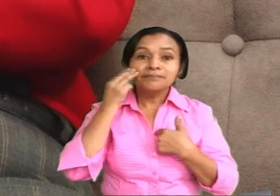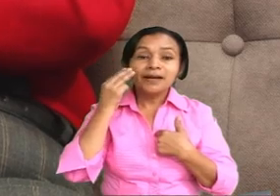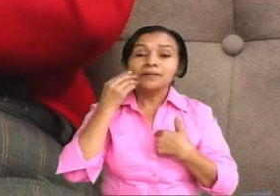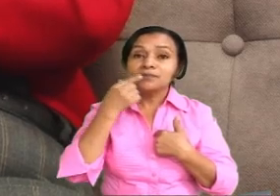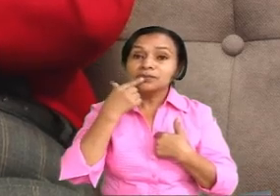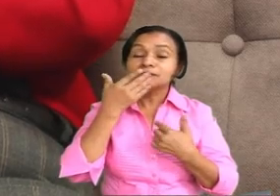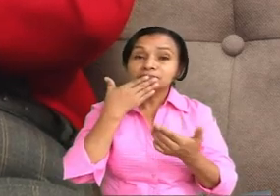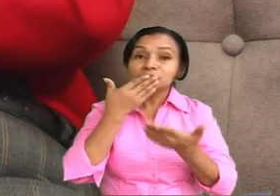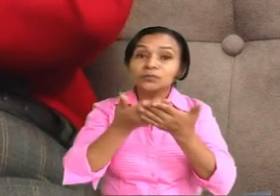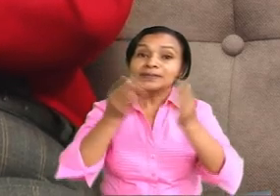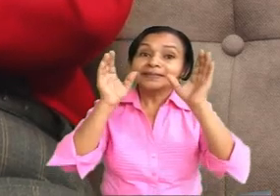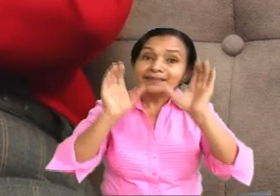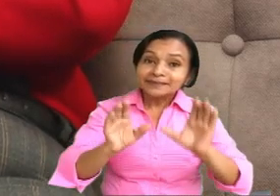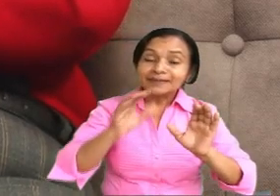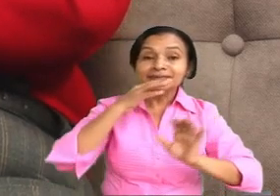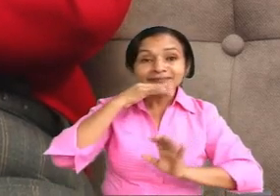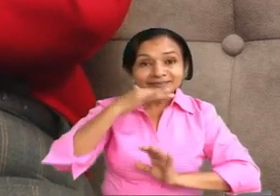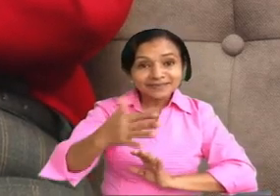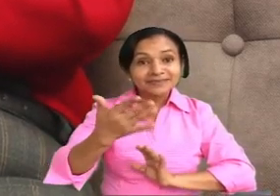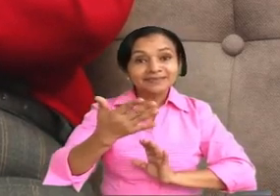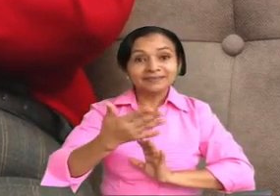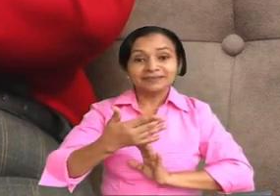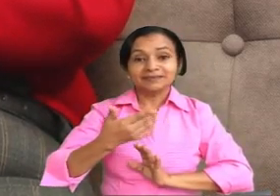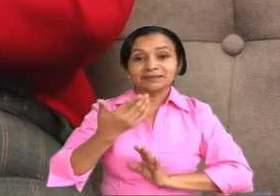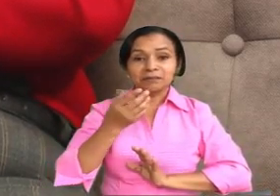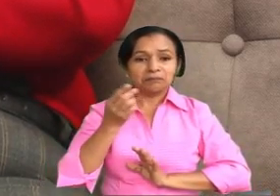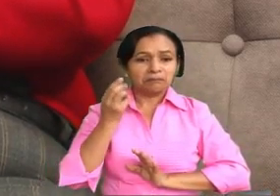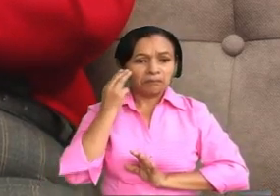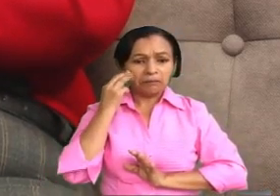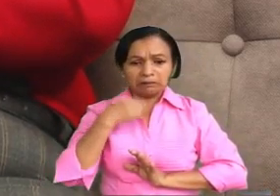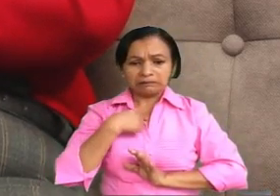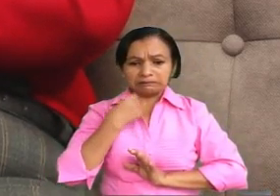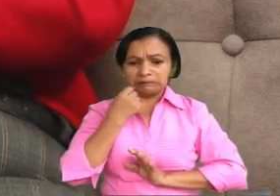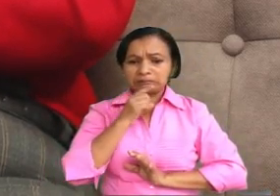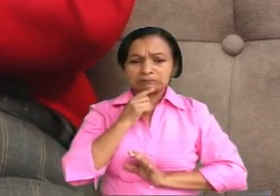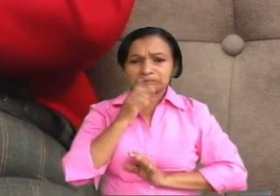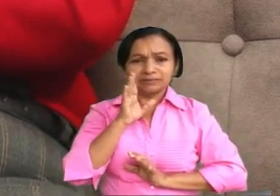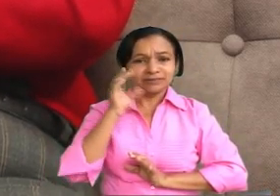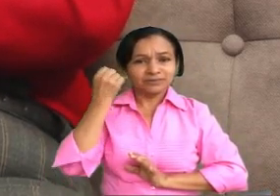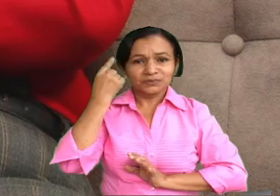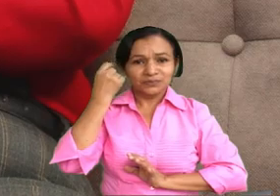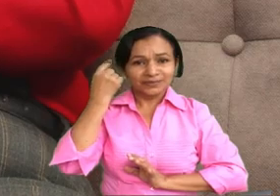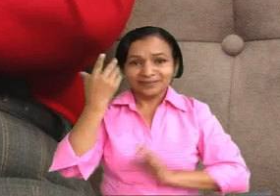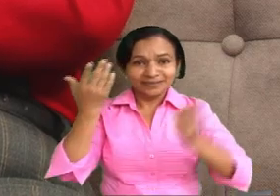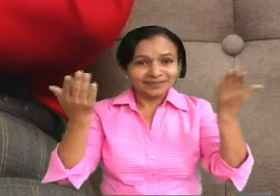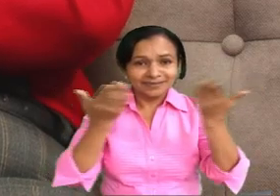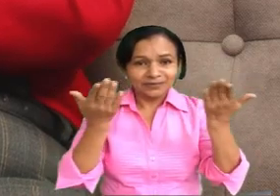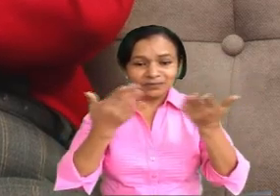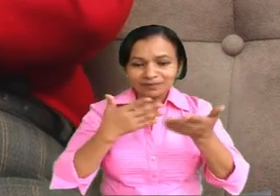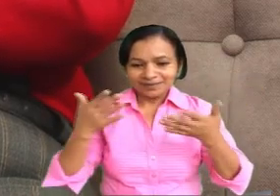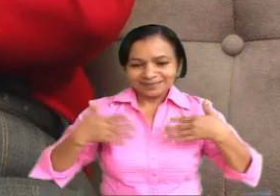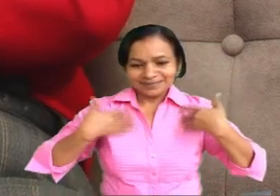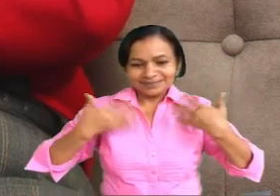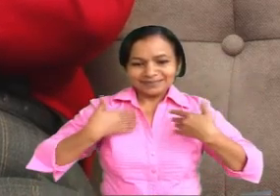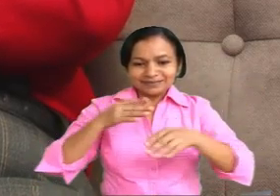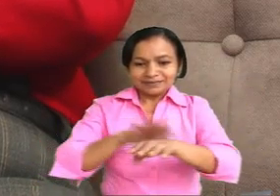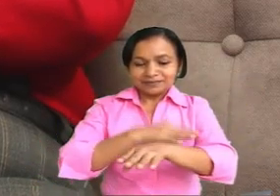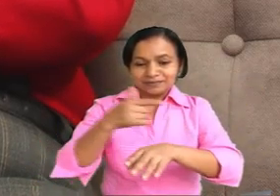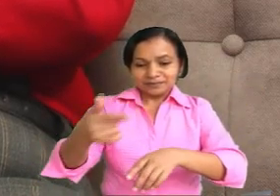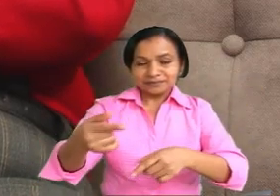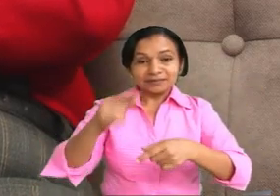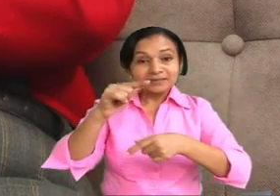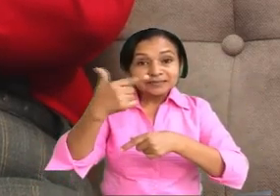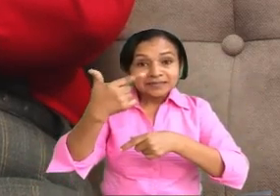diciendo buenas tardes en inglés, le dice. Entonces la mamá contaba eso, que ella se siente emocionada como su niño de